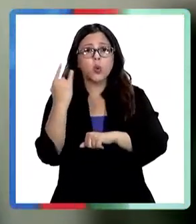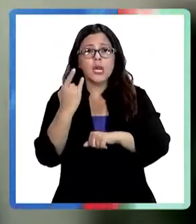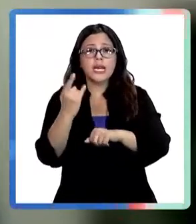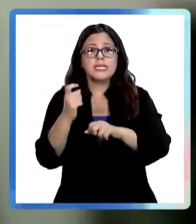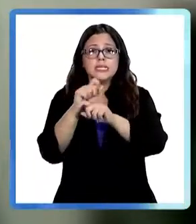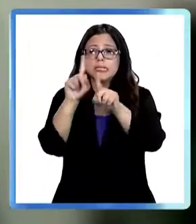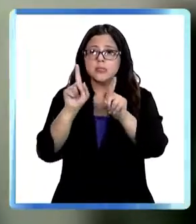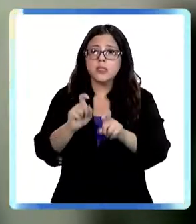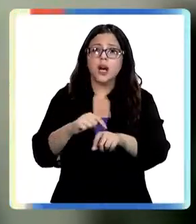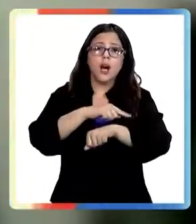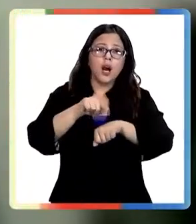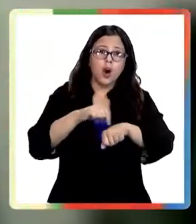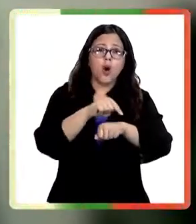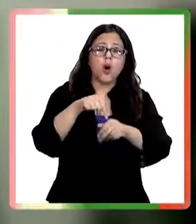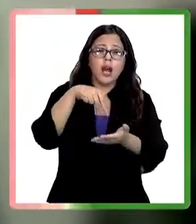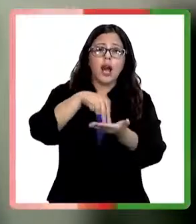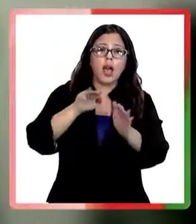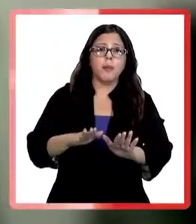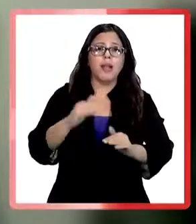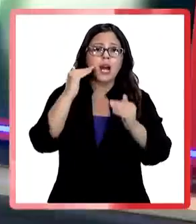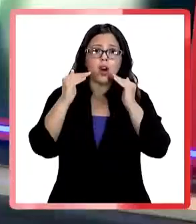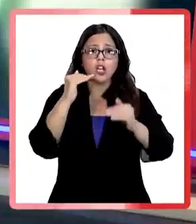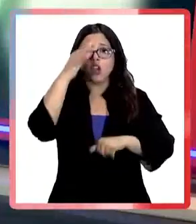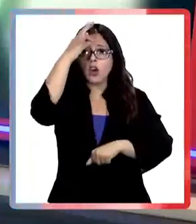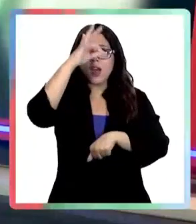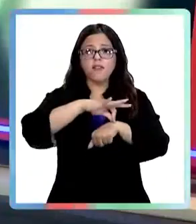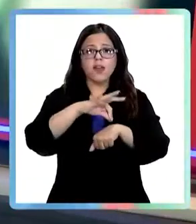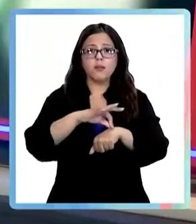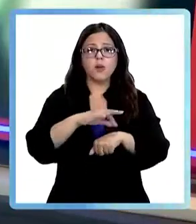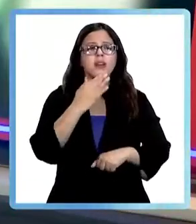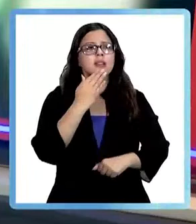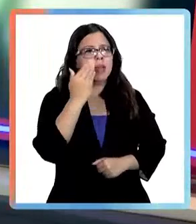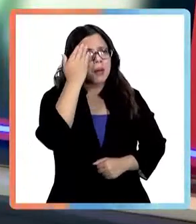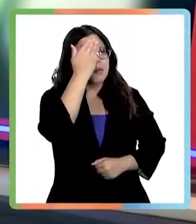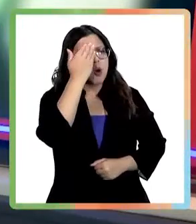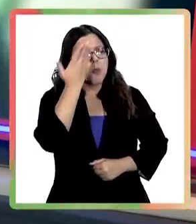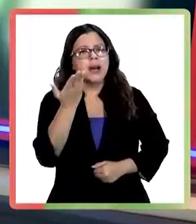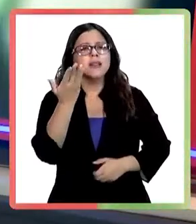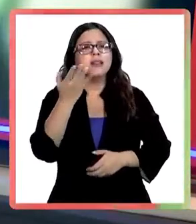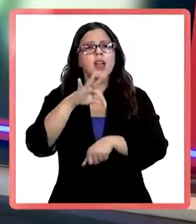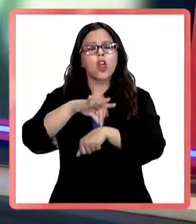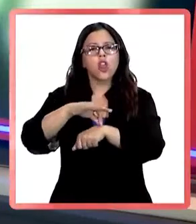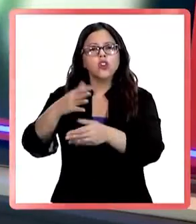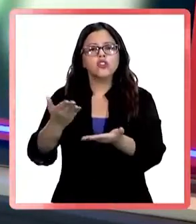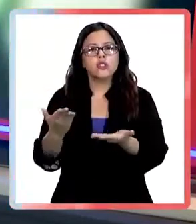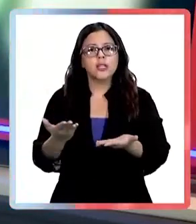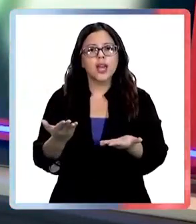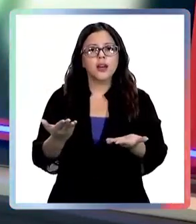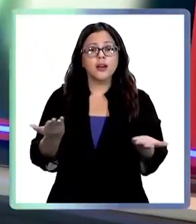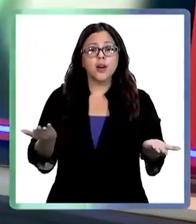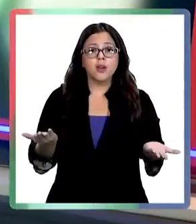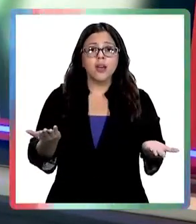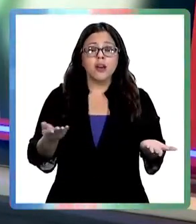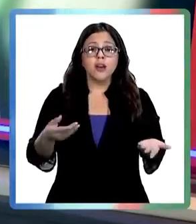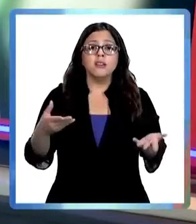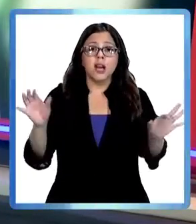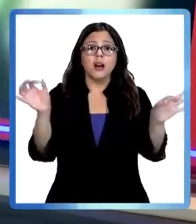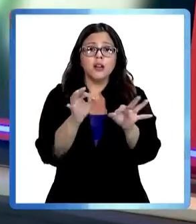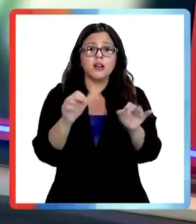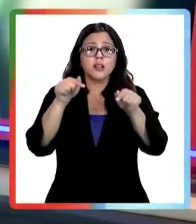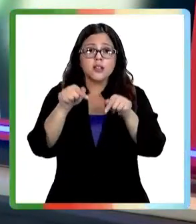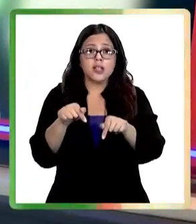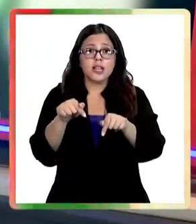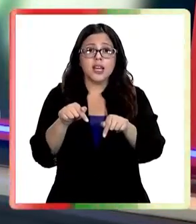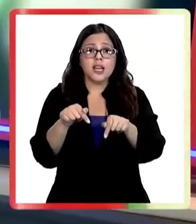hay muchas horas de espera por niños enfermos. Y lo que nos parece muy preocupante, doctora, es que a pesar de que decimos que ya este